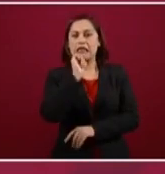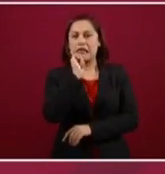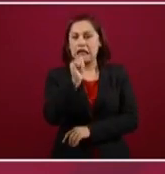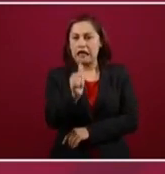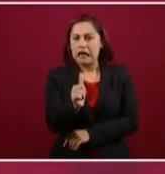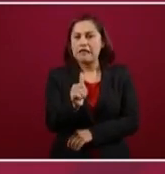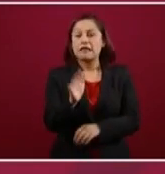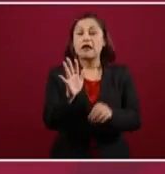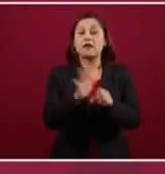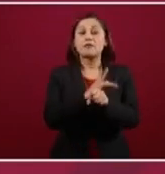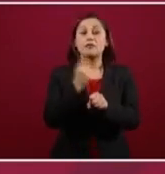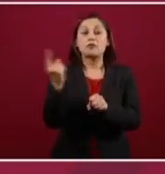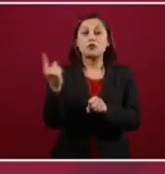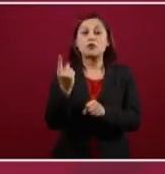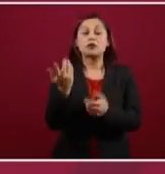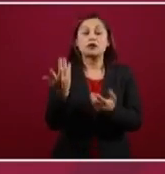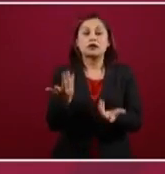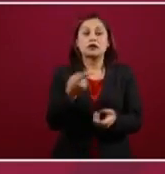no hay gasto.